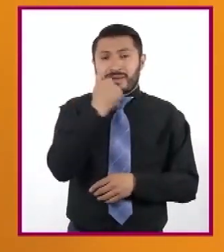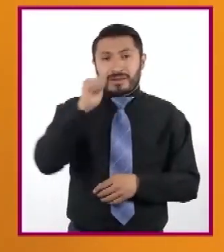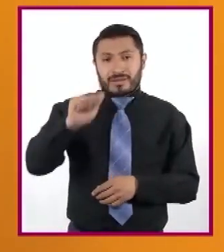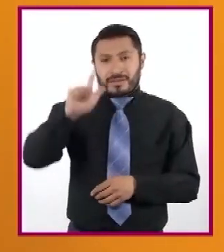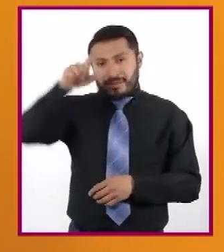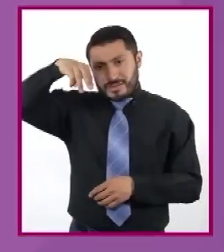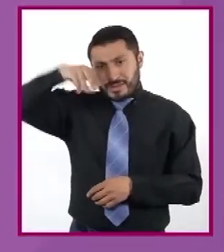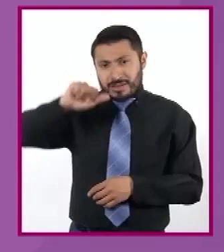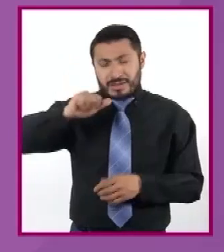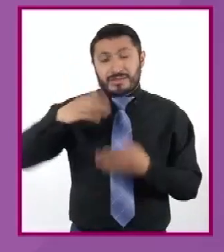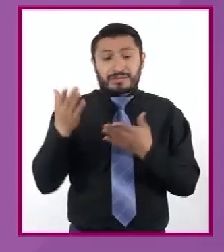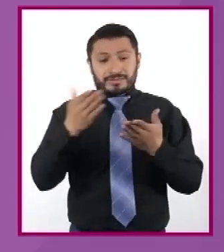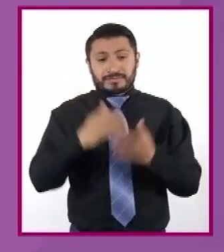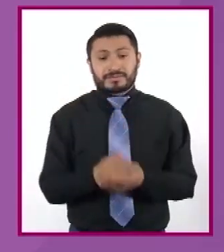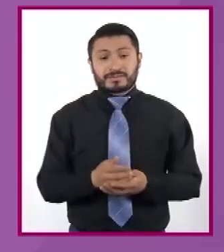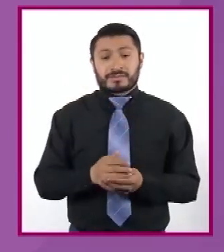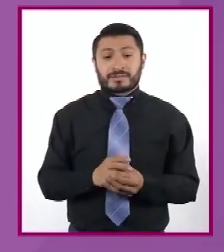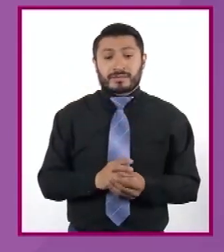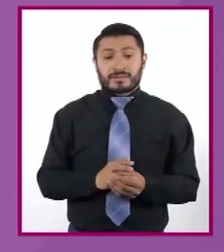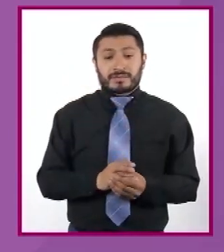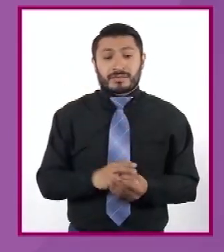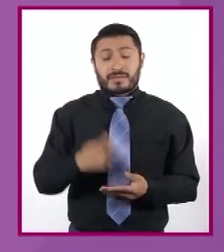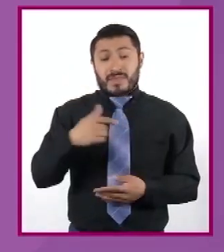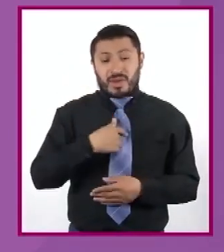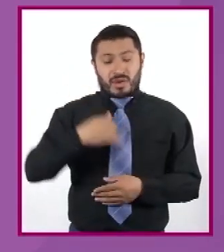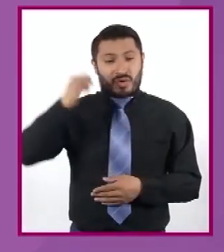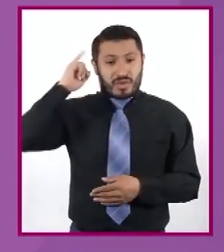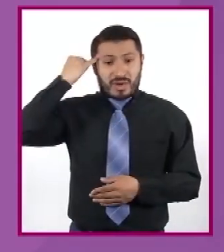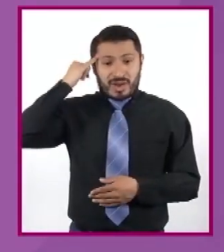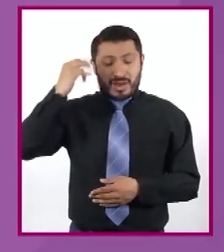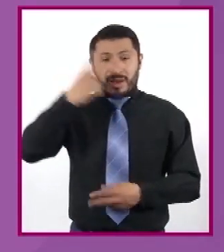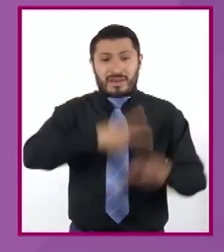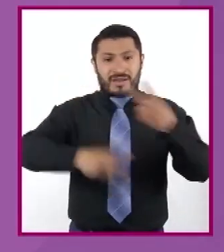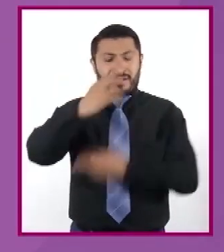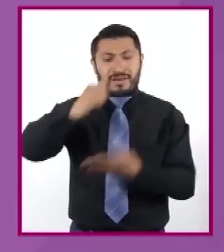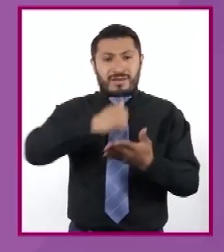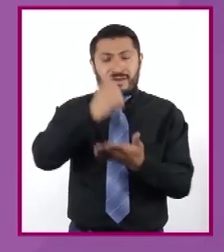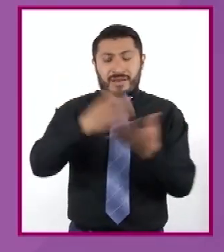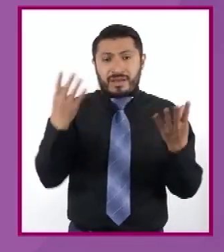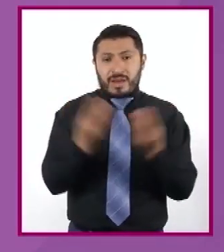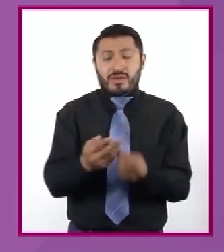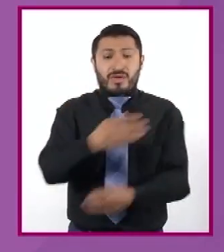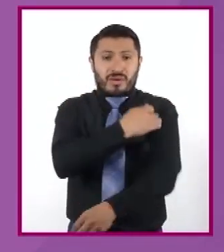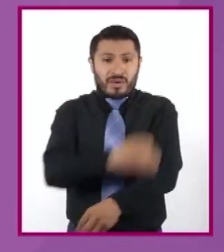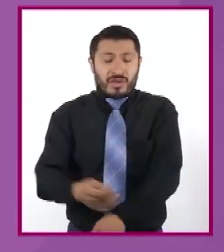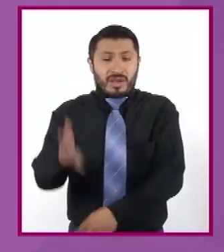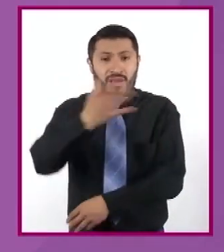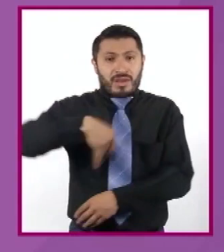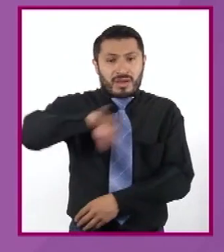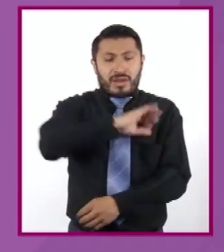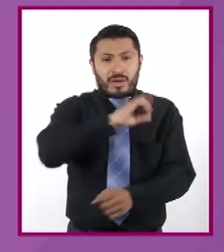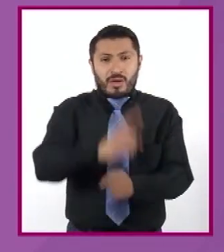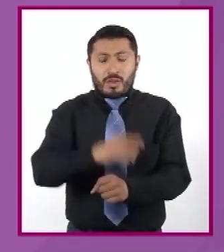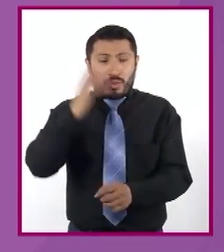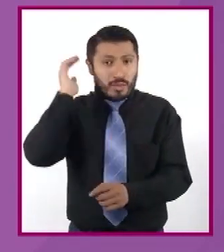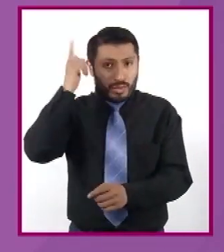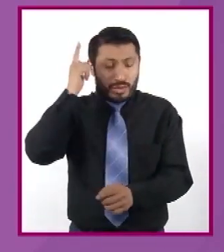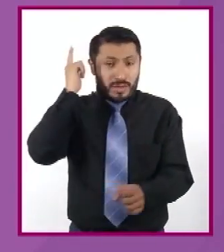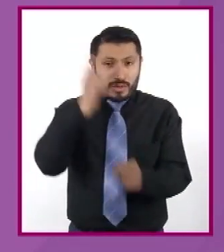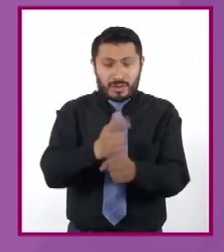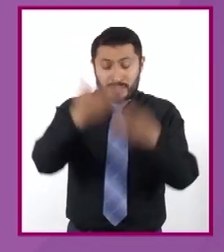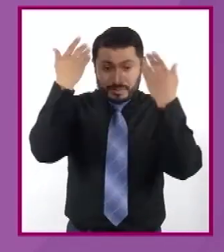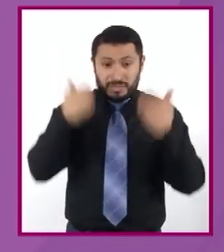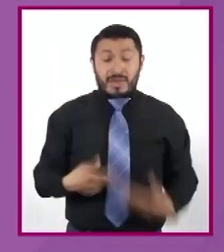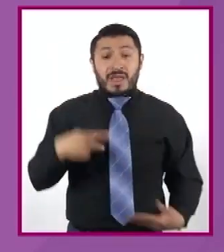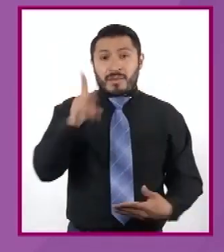Joaquín. Soy de origen étnico y vine a la ciudad junto con mis padres en busca de nuevas oportunidades para mí,